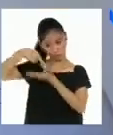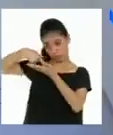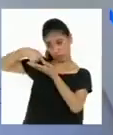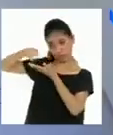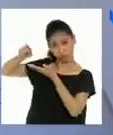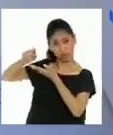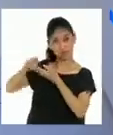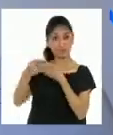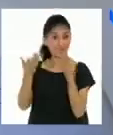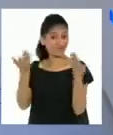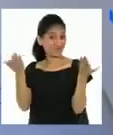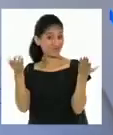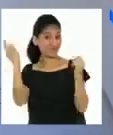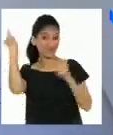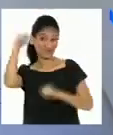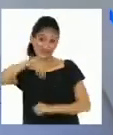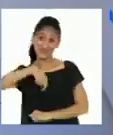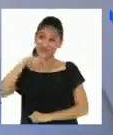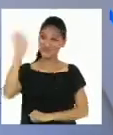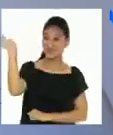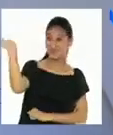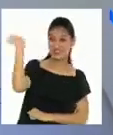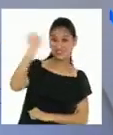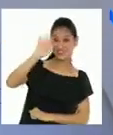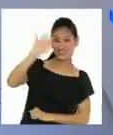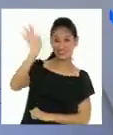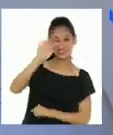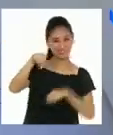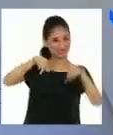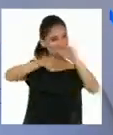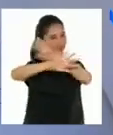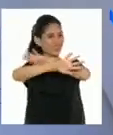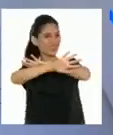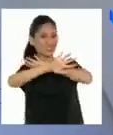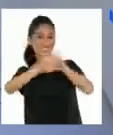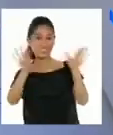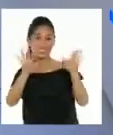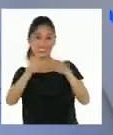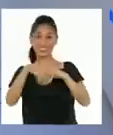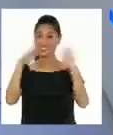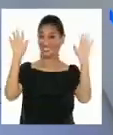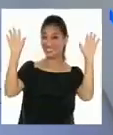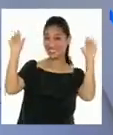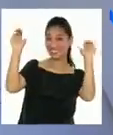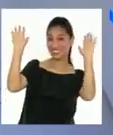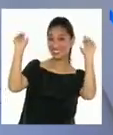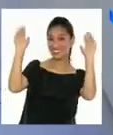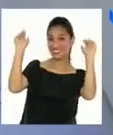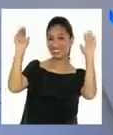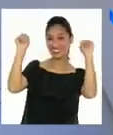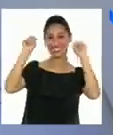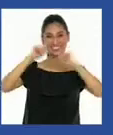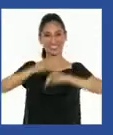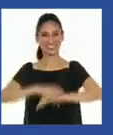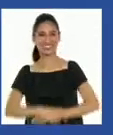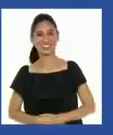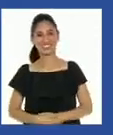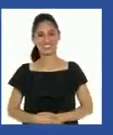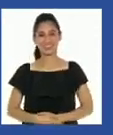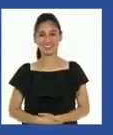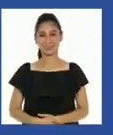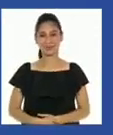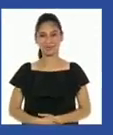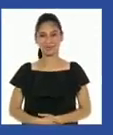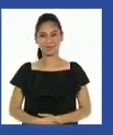Ya nos vemos, chicas y chicos. Eso fue todo por hoy. ¡Chao, chao!